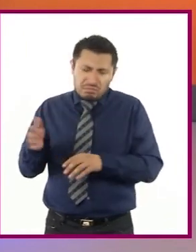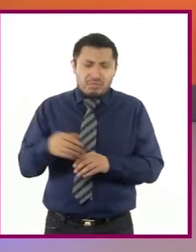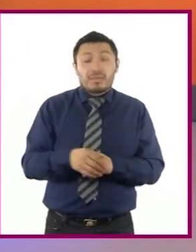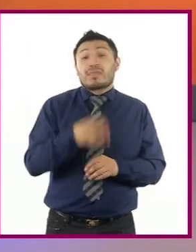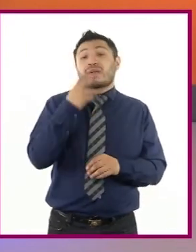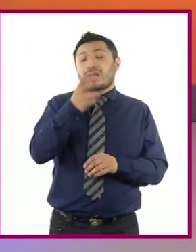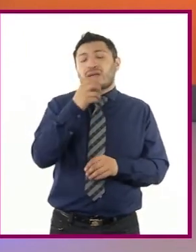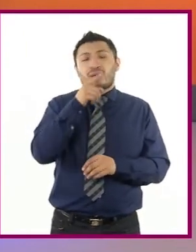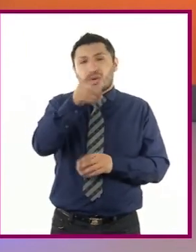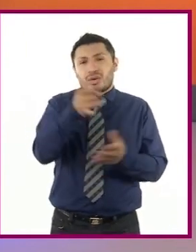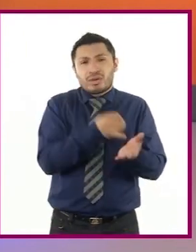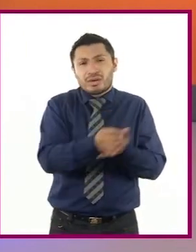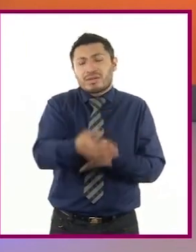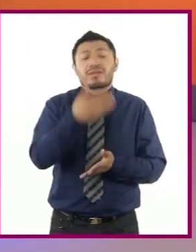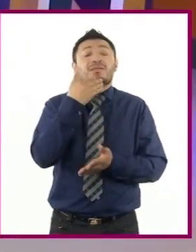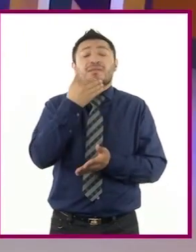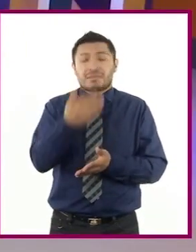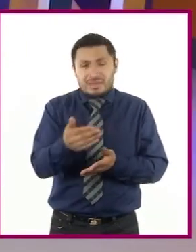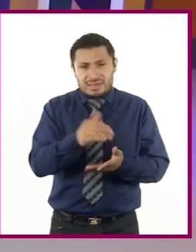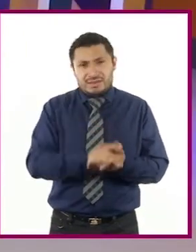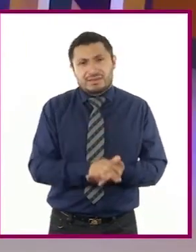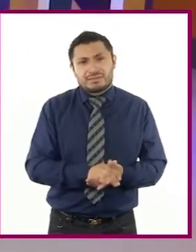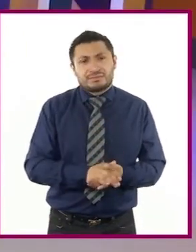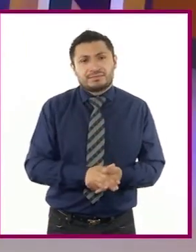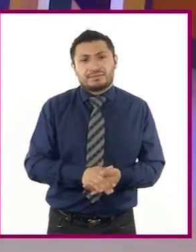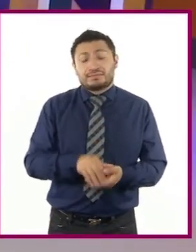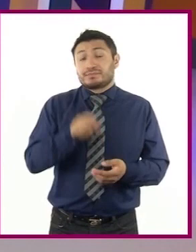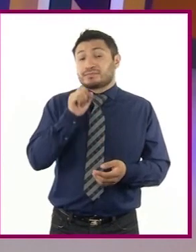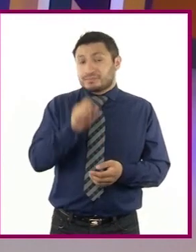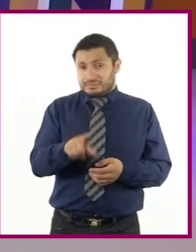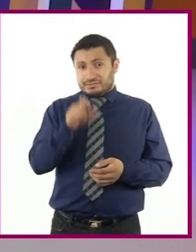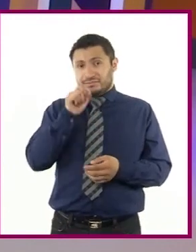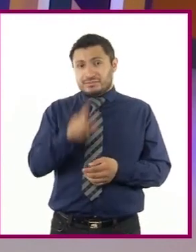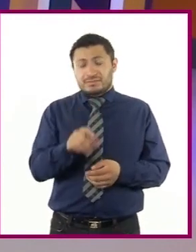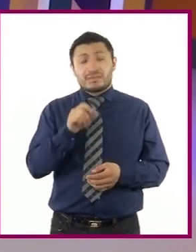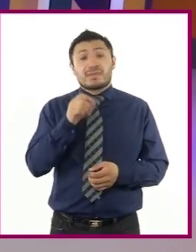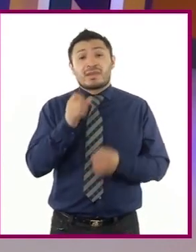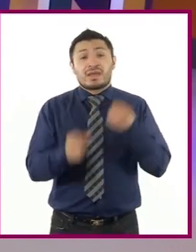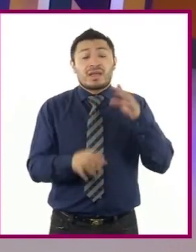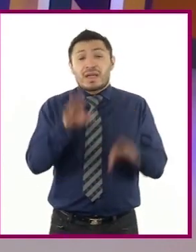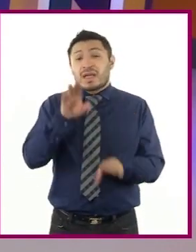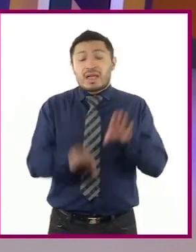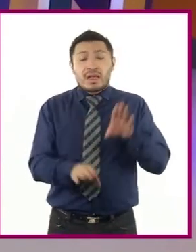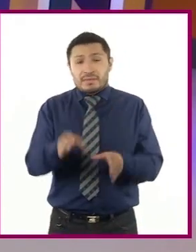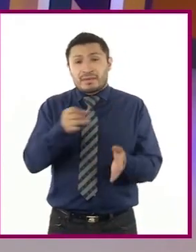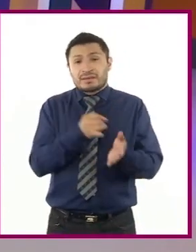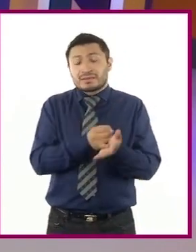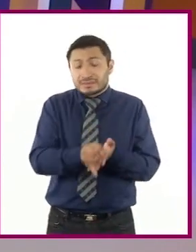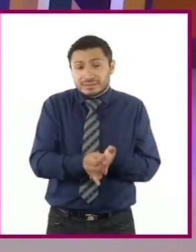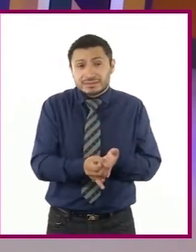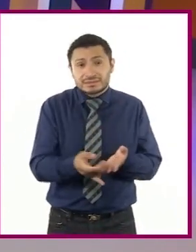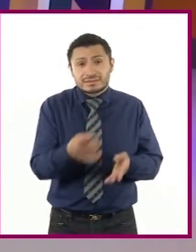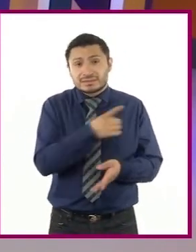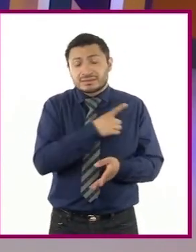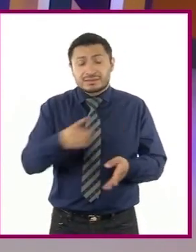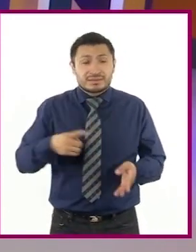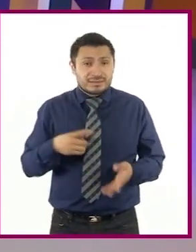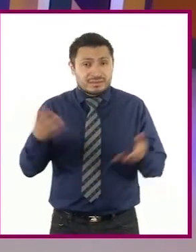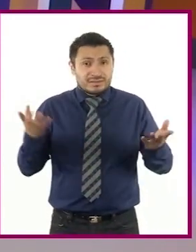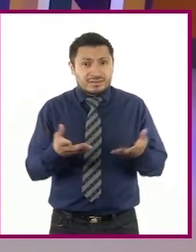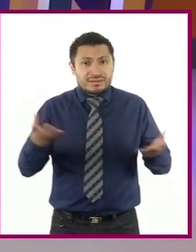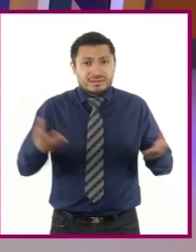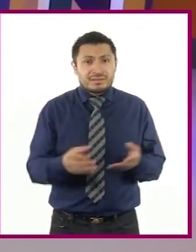tomar decisiones razonadas. Inclusive, en algunas ocasiones, las decisiones deben tomarse